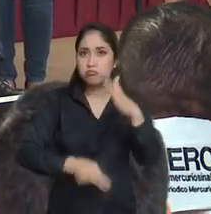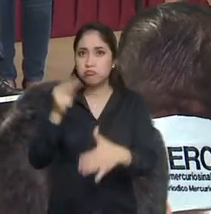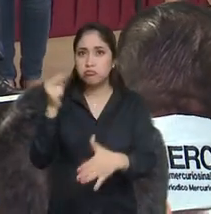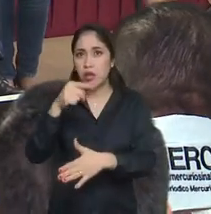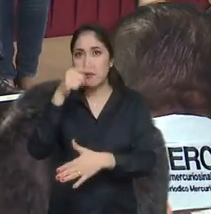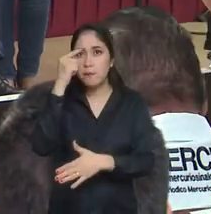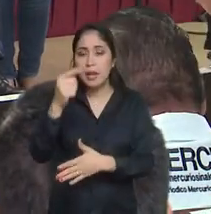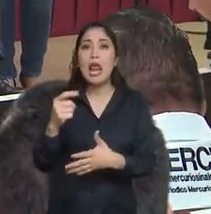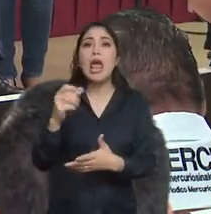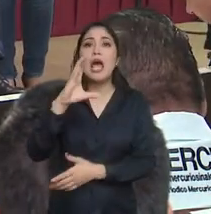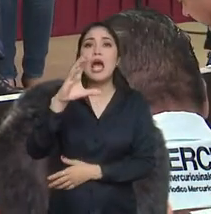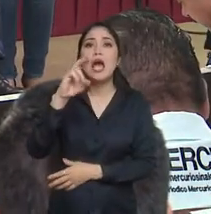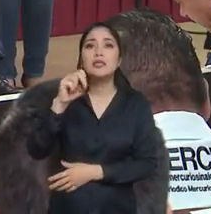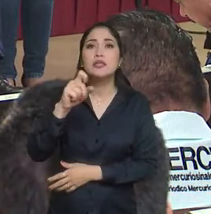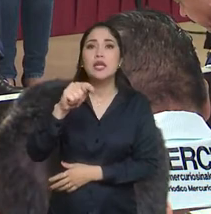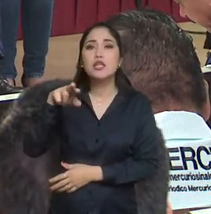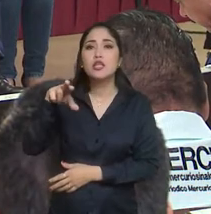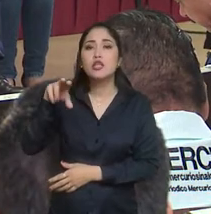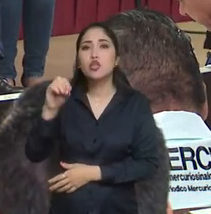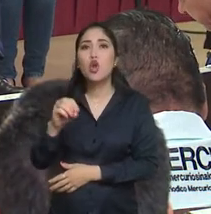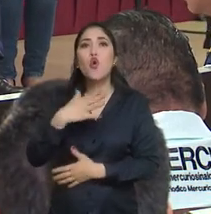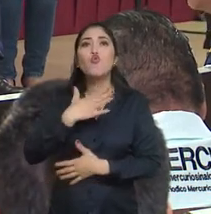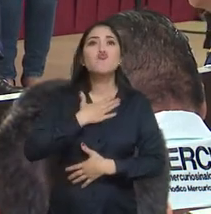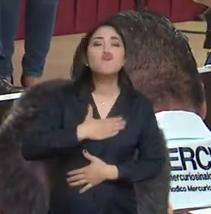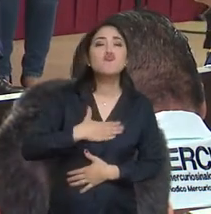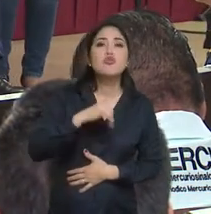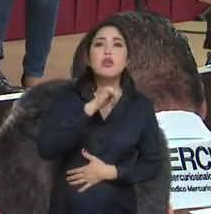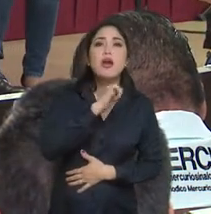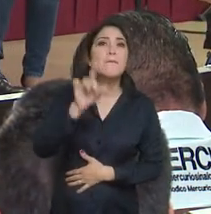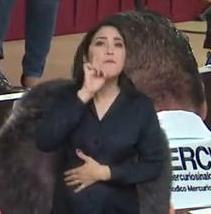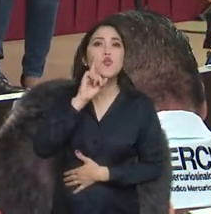Justicia para las mujeres en AOME.